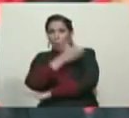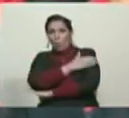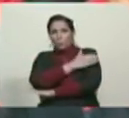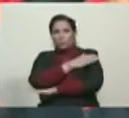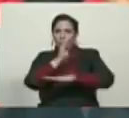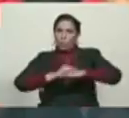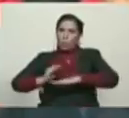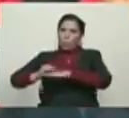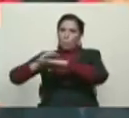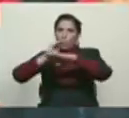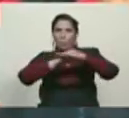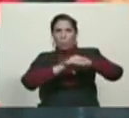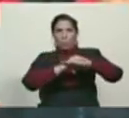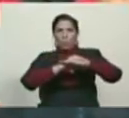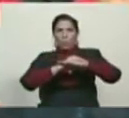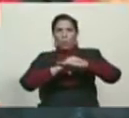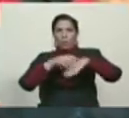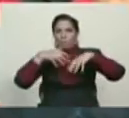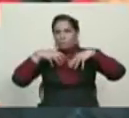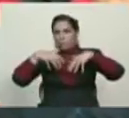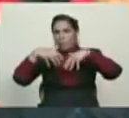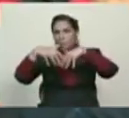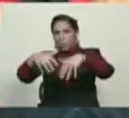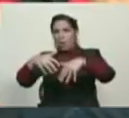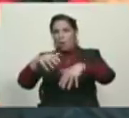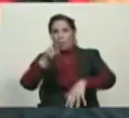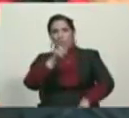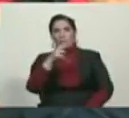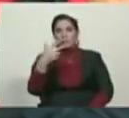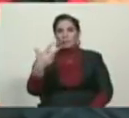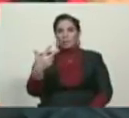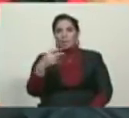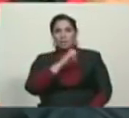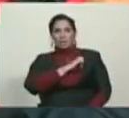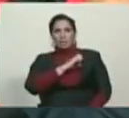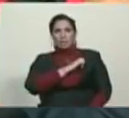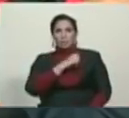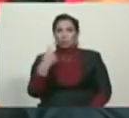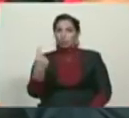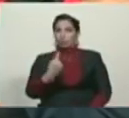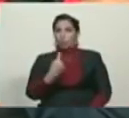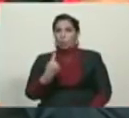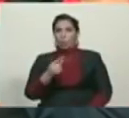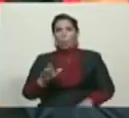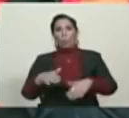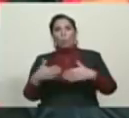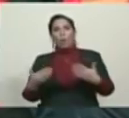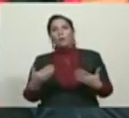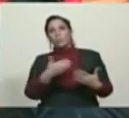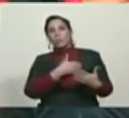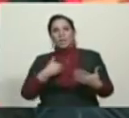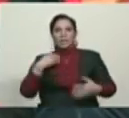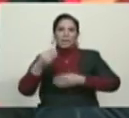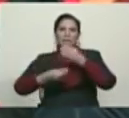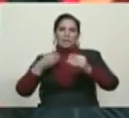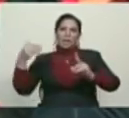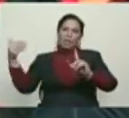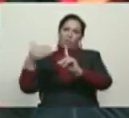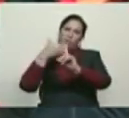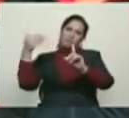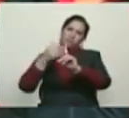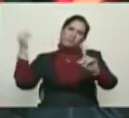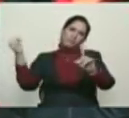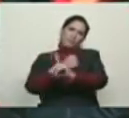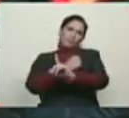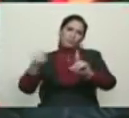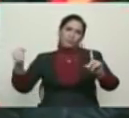convoca a manifestaciones el 23 de enero solo cuando quieren generar violencia. Desde que llegó